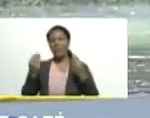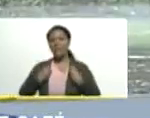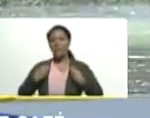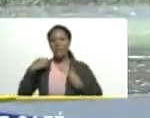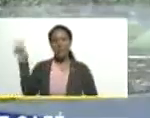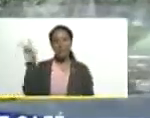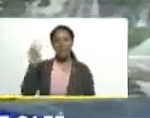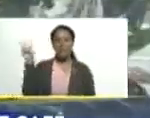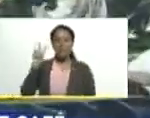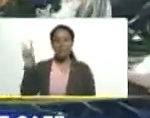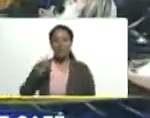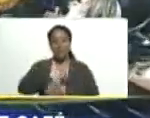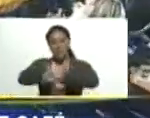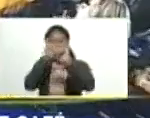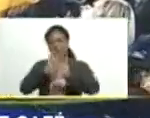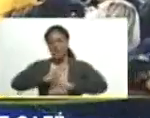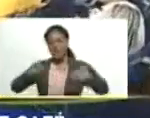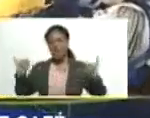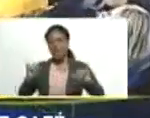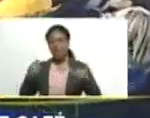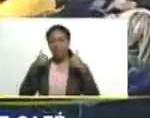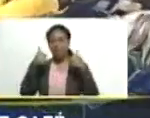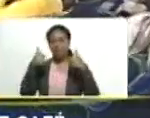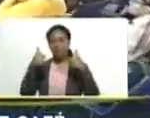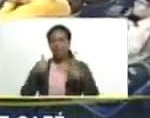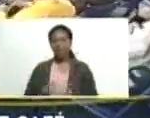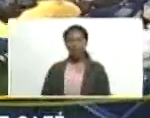Venezuela, que viva Venezuela.